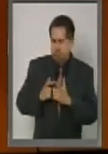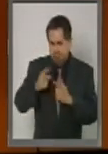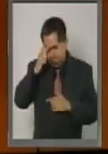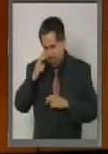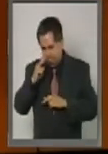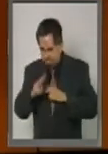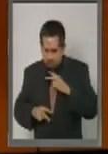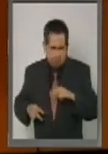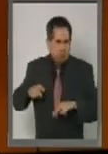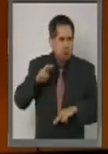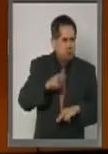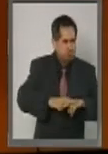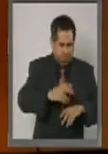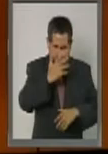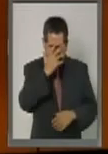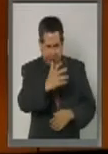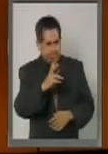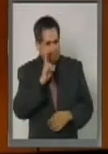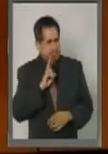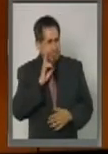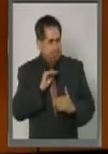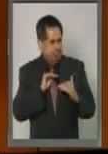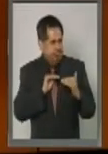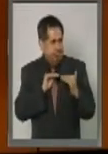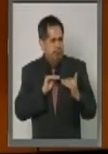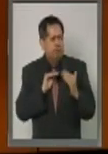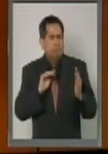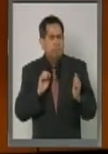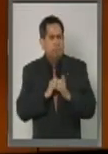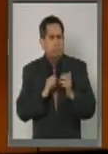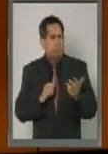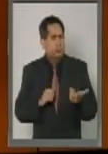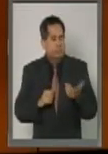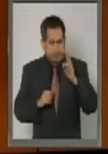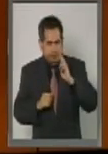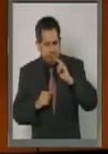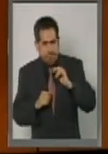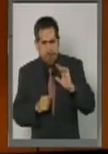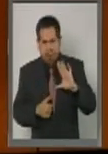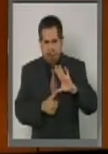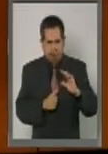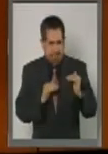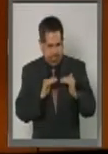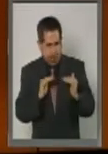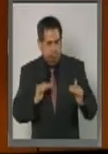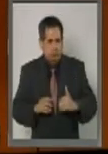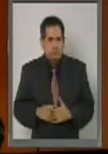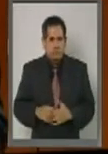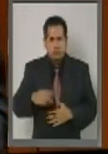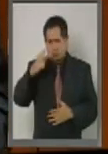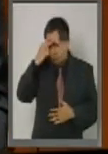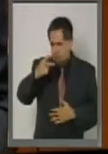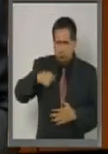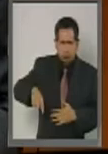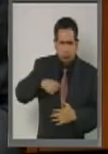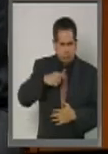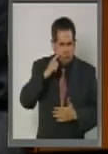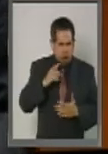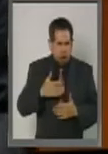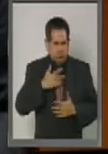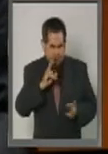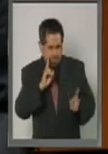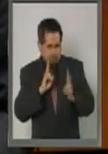los retos que hoy tiene Norteamérica frente a nosotros. México cree en el